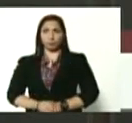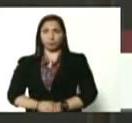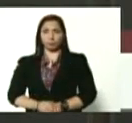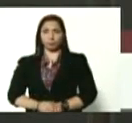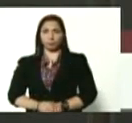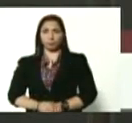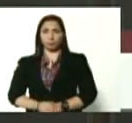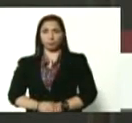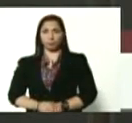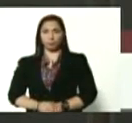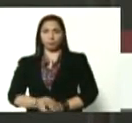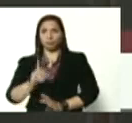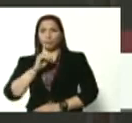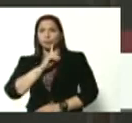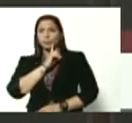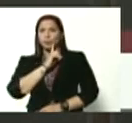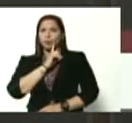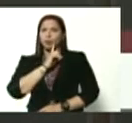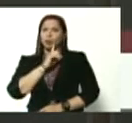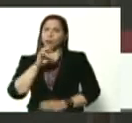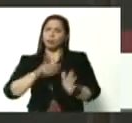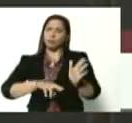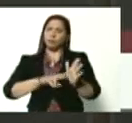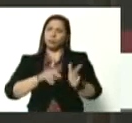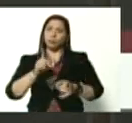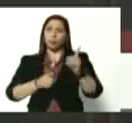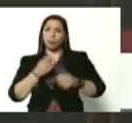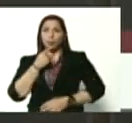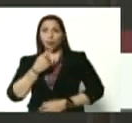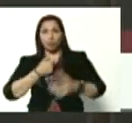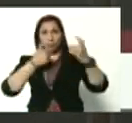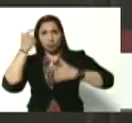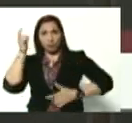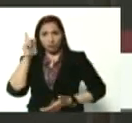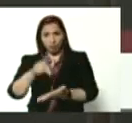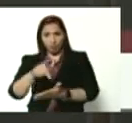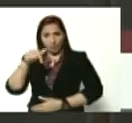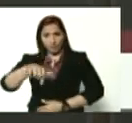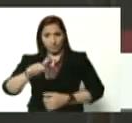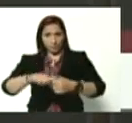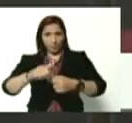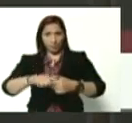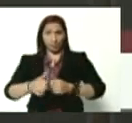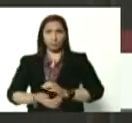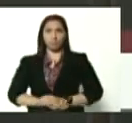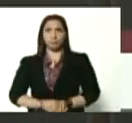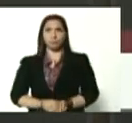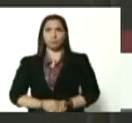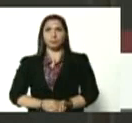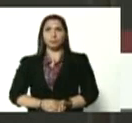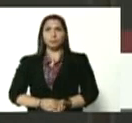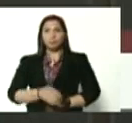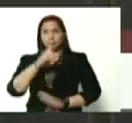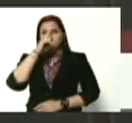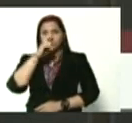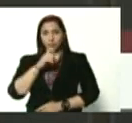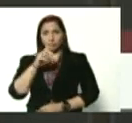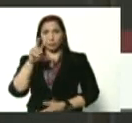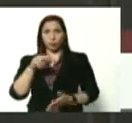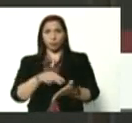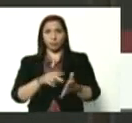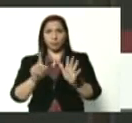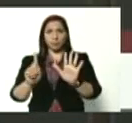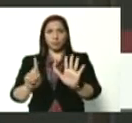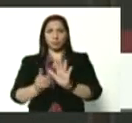pronunciando repitiendo algo que dijo el comandante aquí en el año 2006